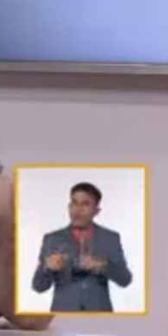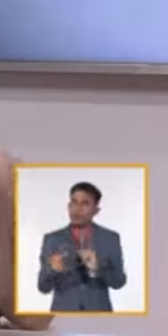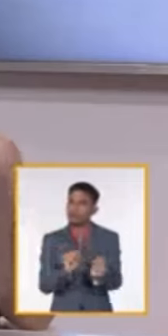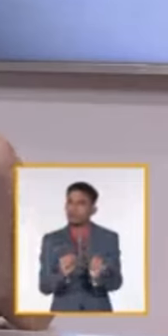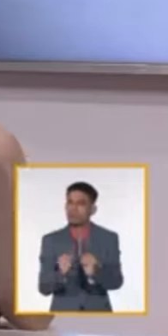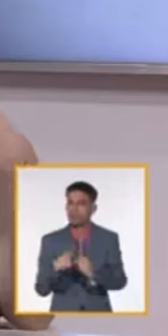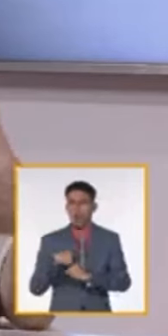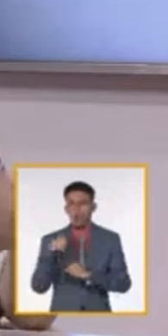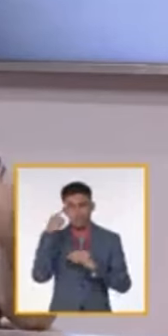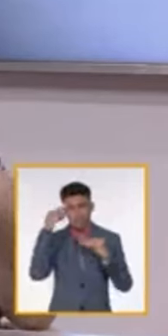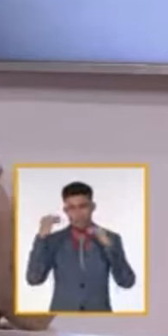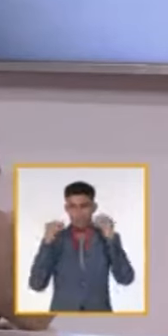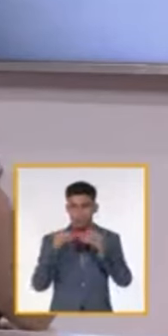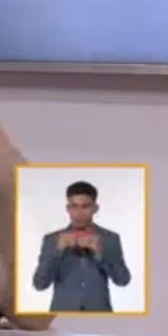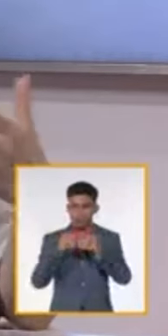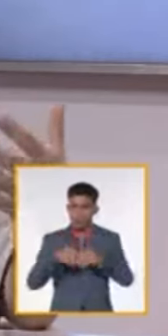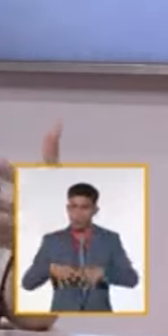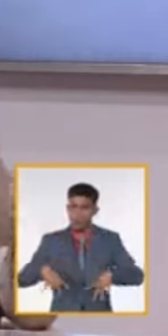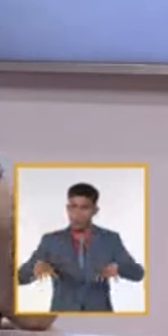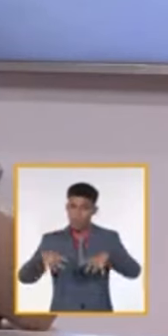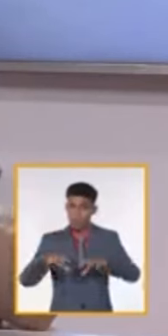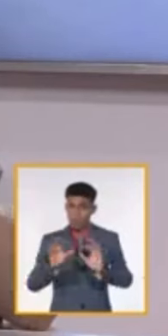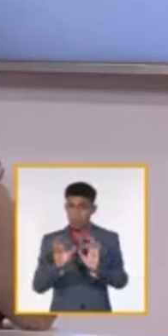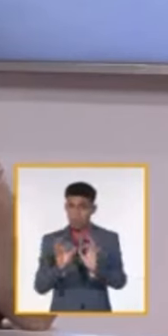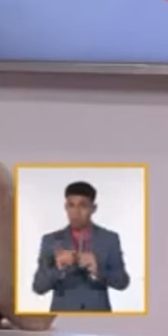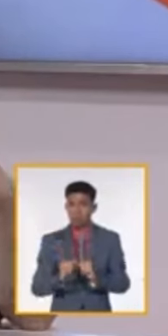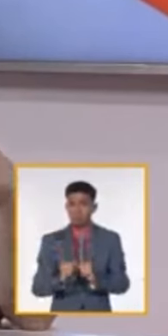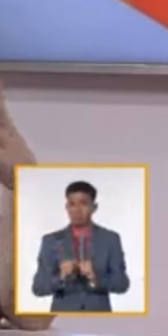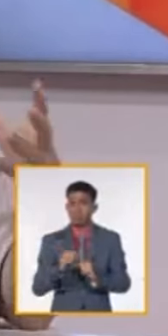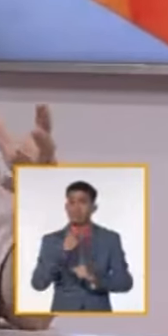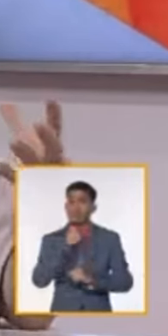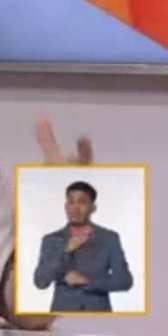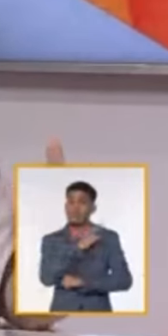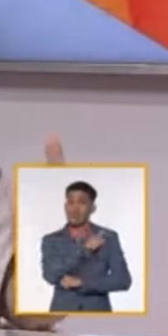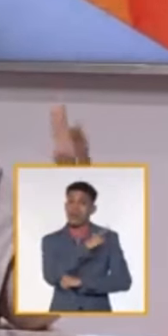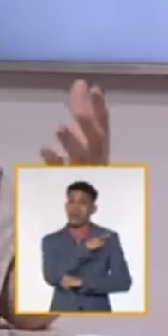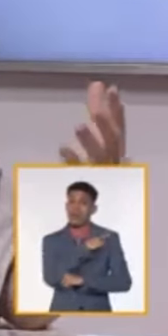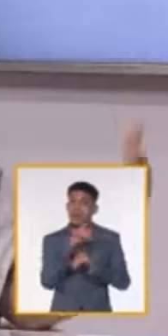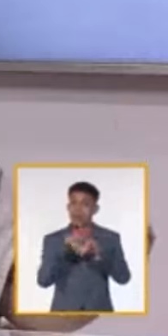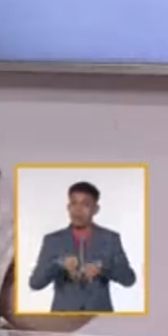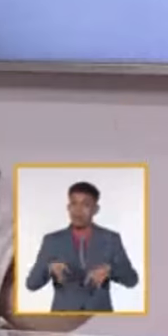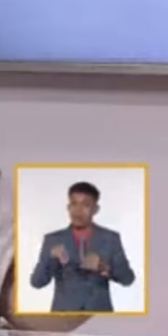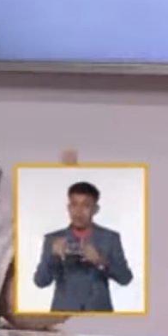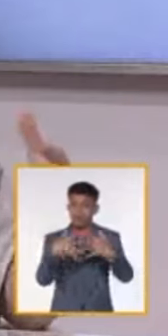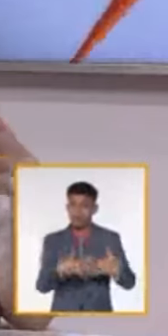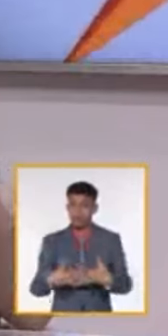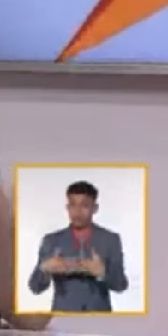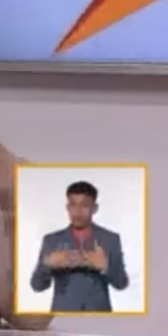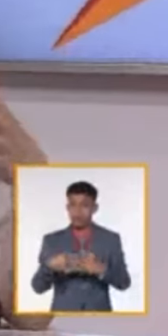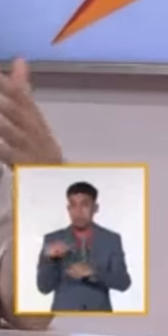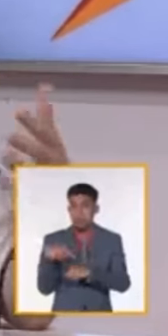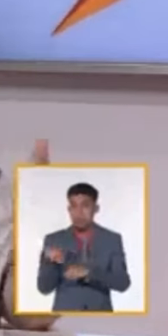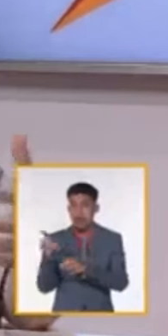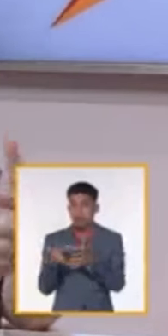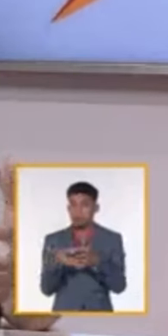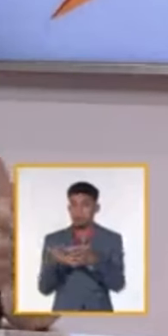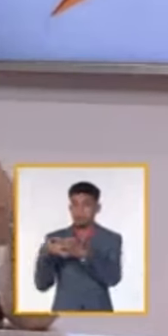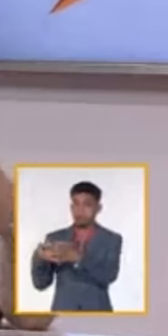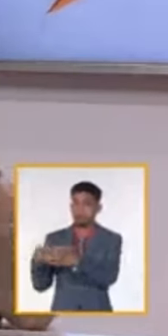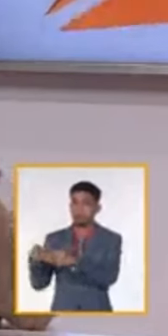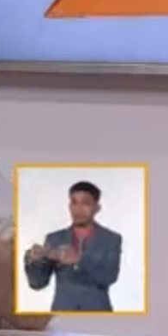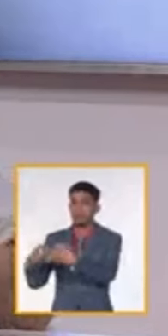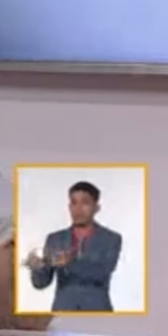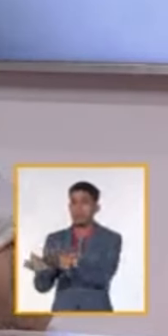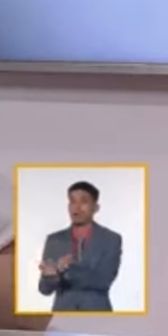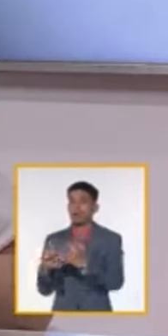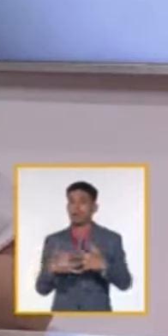situación, llevando a los rectores de las universidades al Congreso, es una parte de un patrón